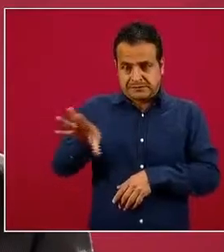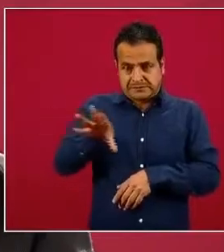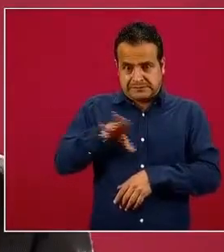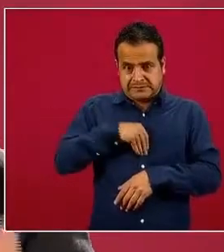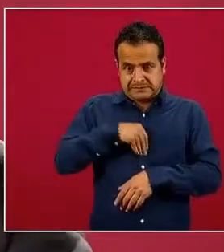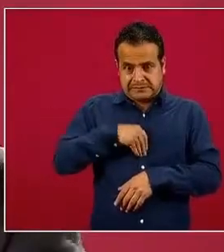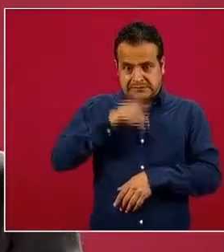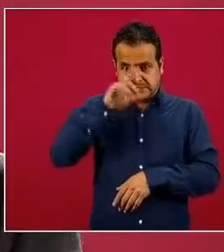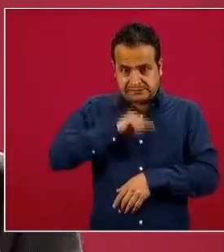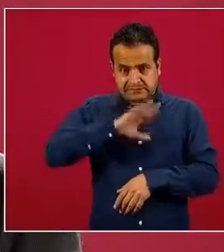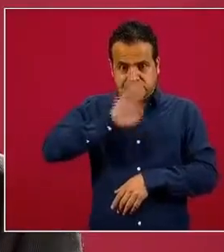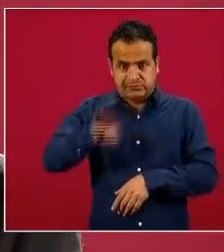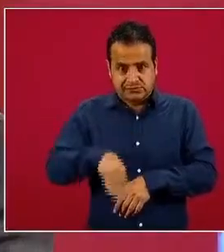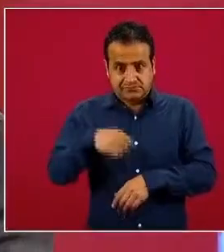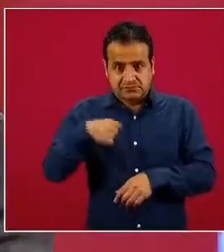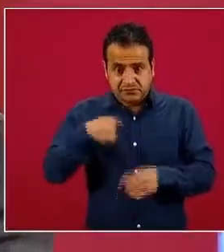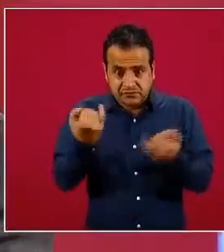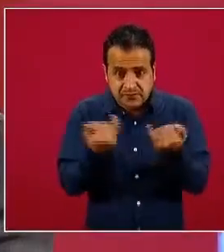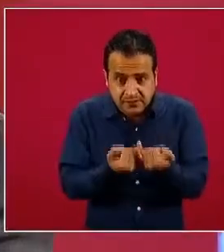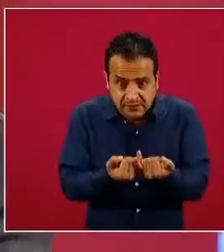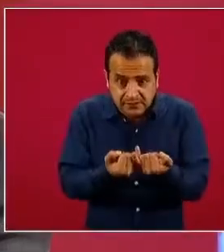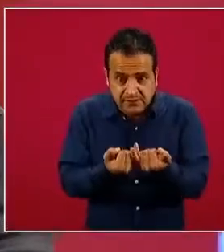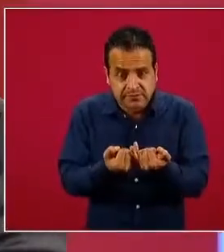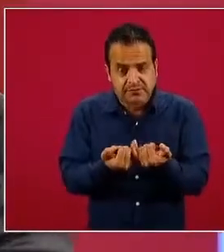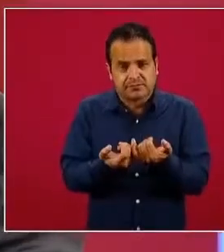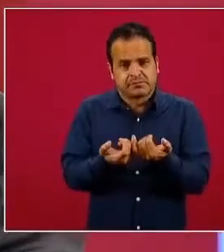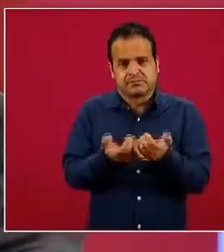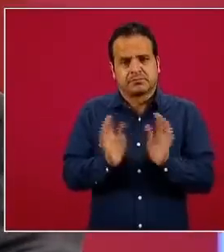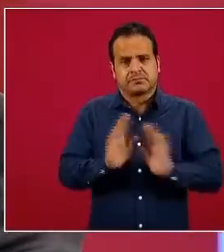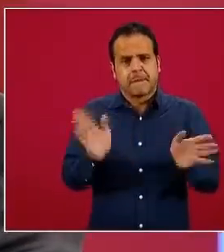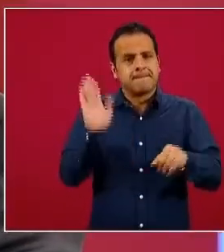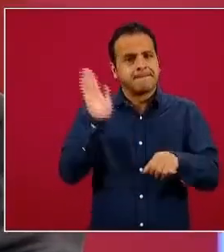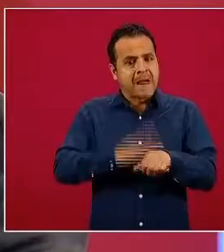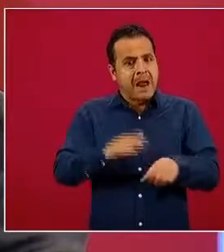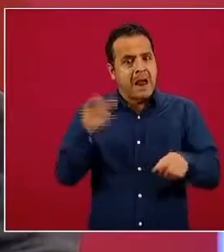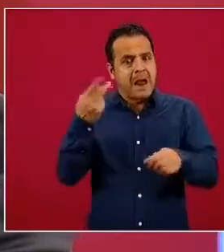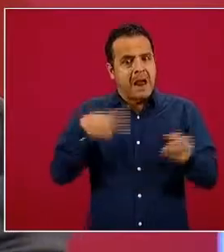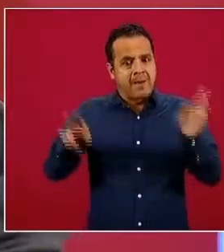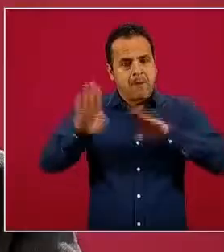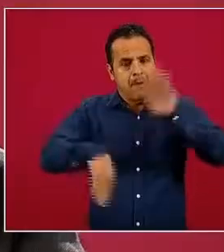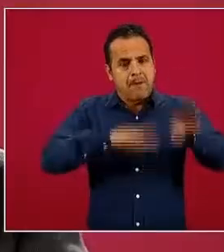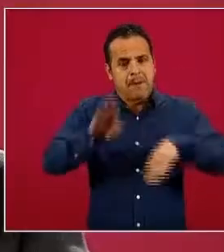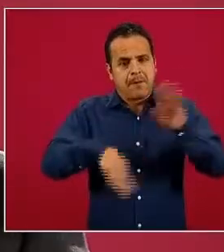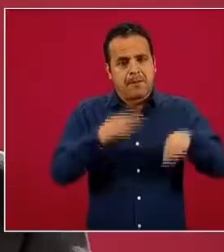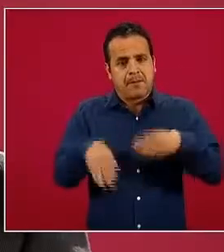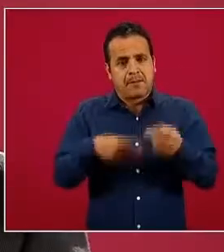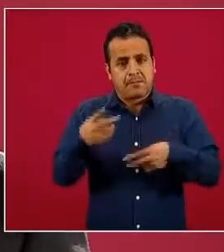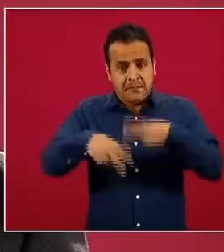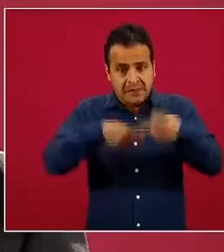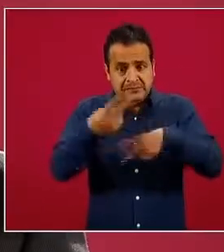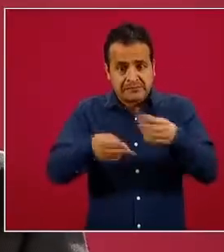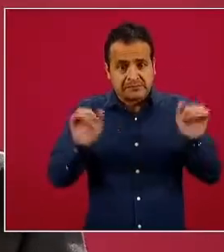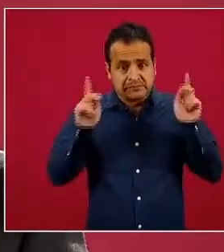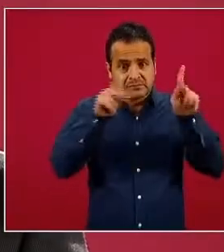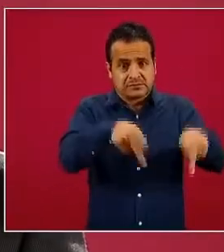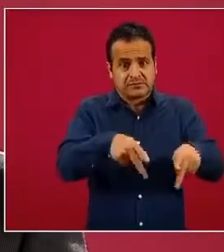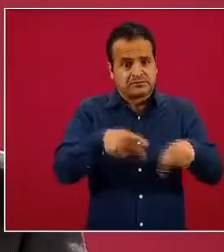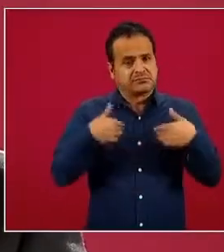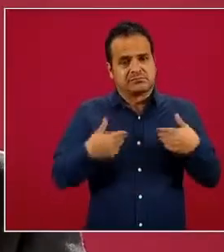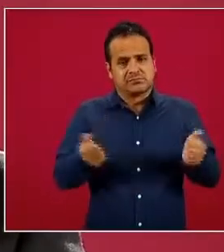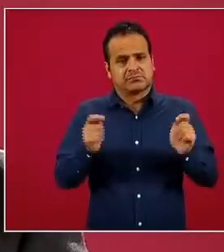contribuyamos a aportar más personas que pierden la vida. Si vamos a los panteones, es una tradición importantísima,